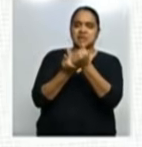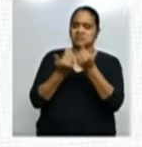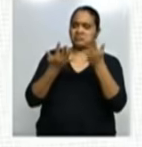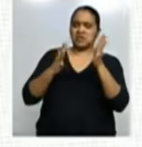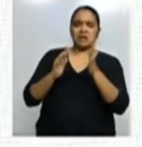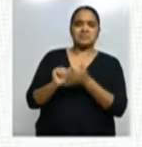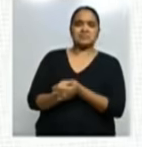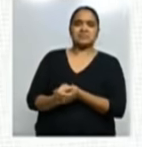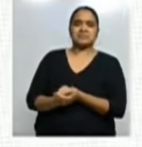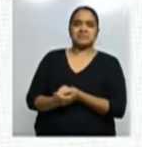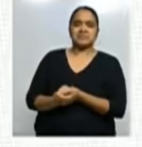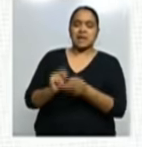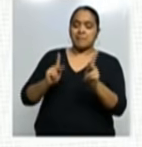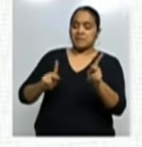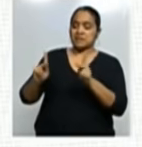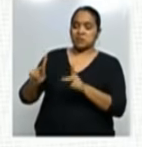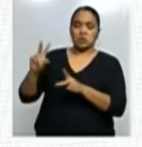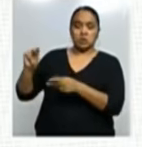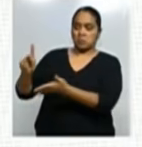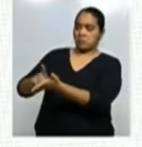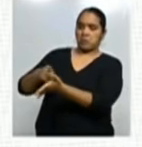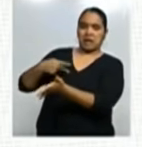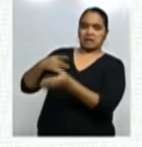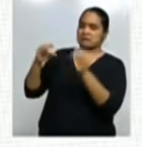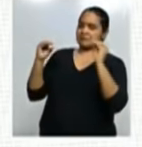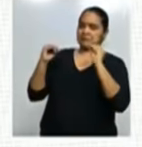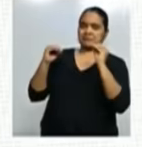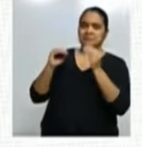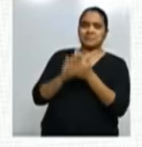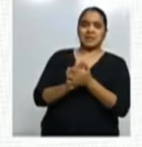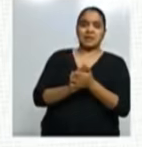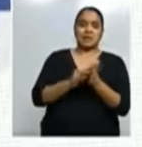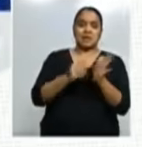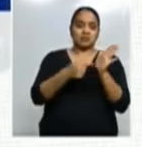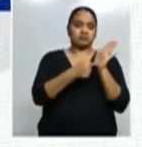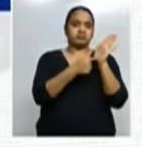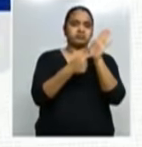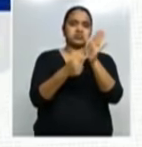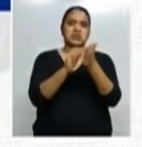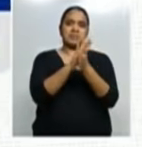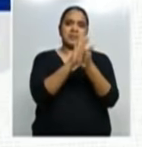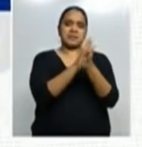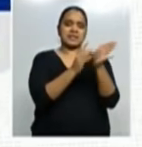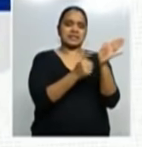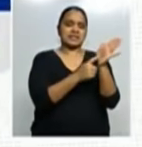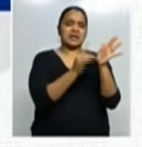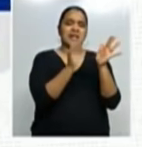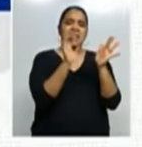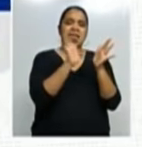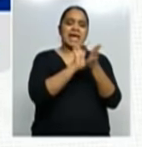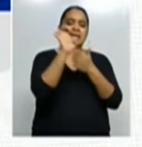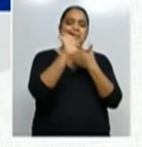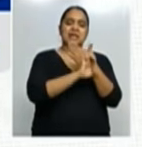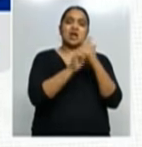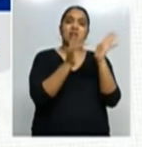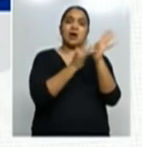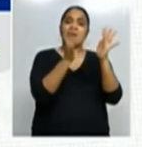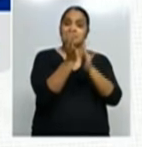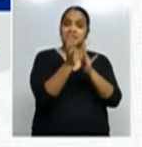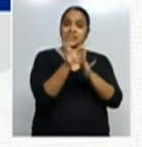la población mediante la circular 10-2020. De enero a abril, Banprovi ha colocado